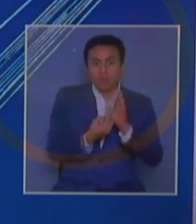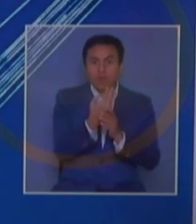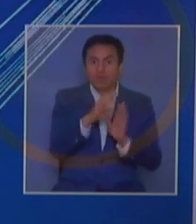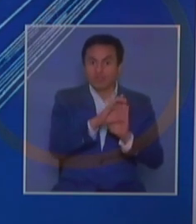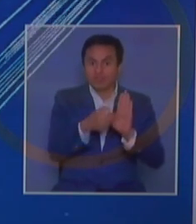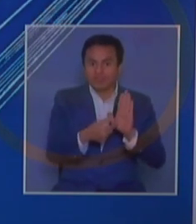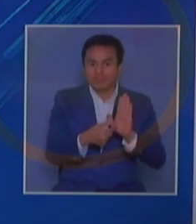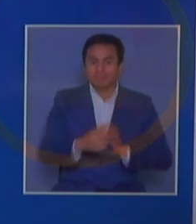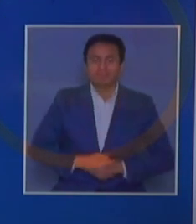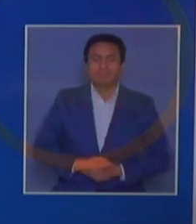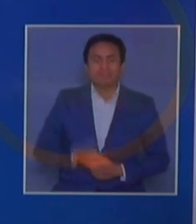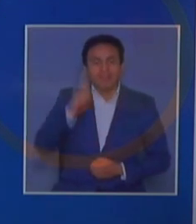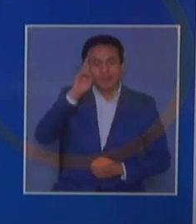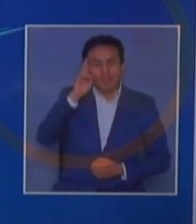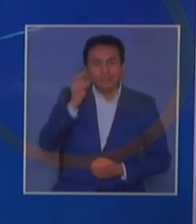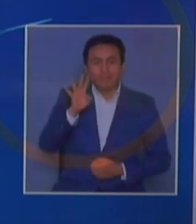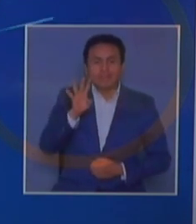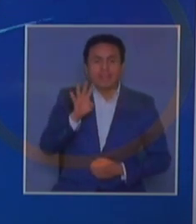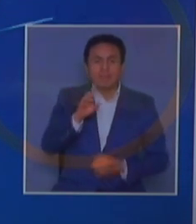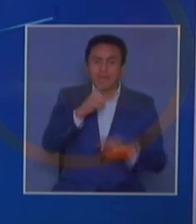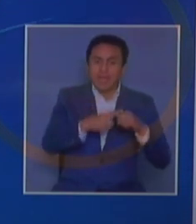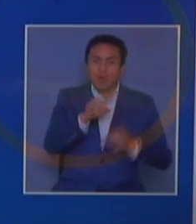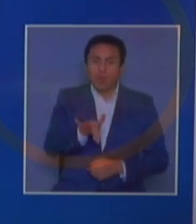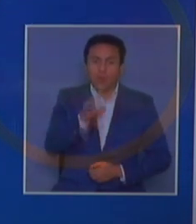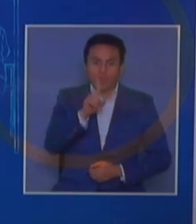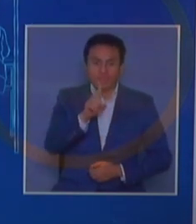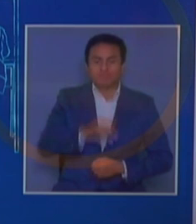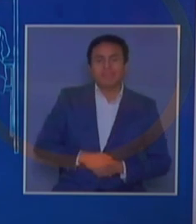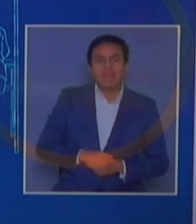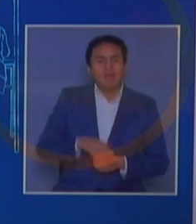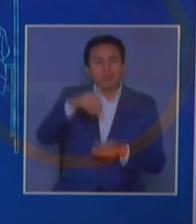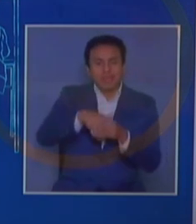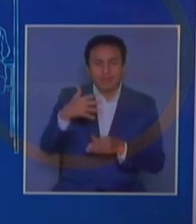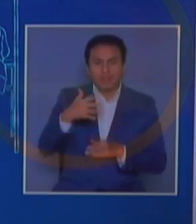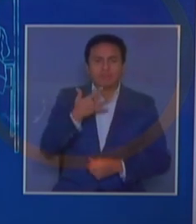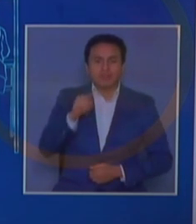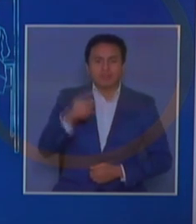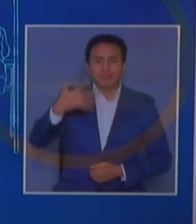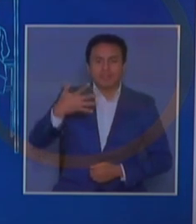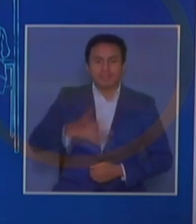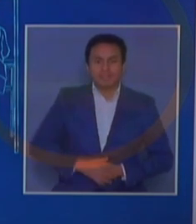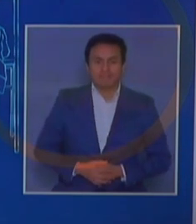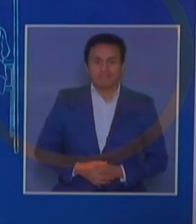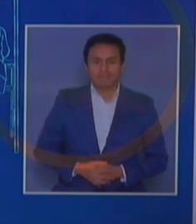porque vos sabés que está tan condicionada esta nueva constitución que los consejeros